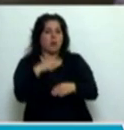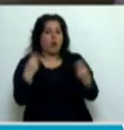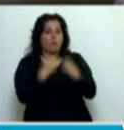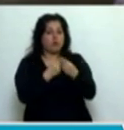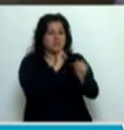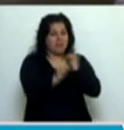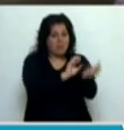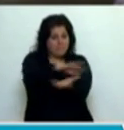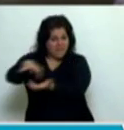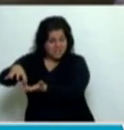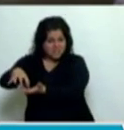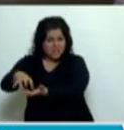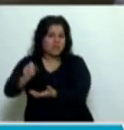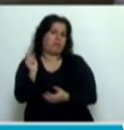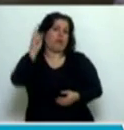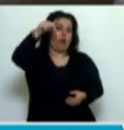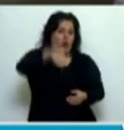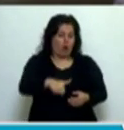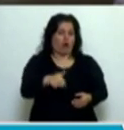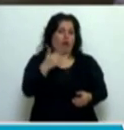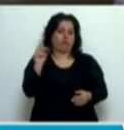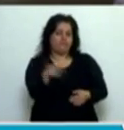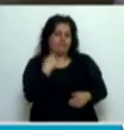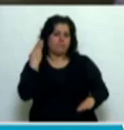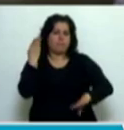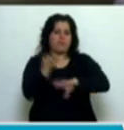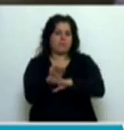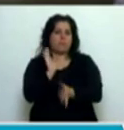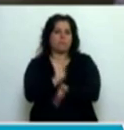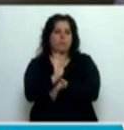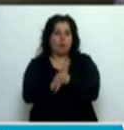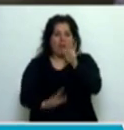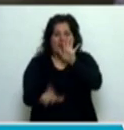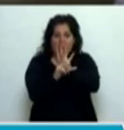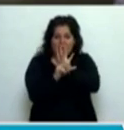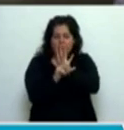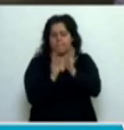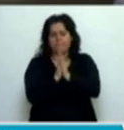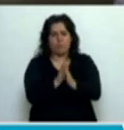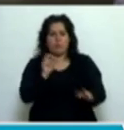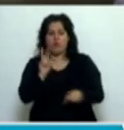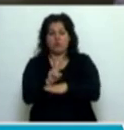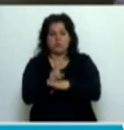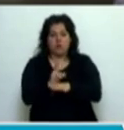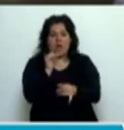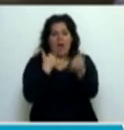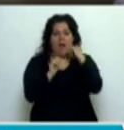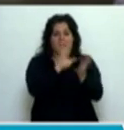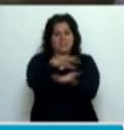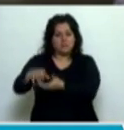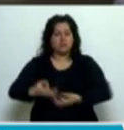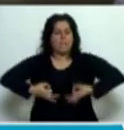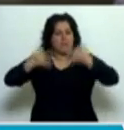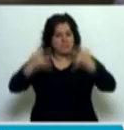las cuales hoy venimos a pedir por esta ley su protección y transformación en activos específicos, son